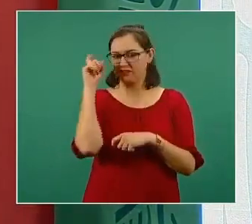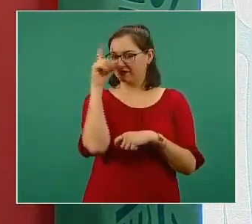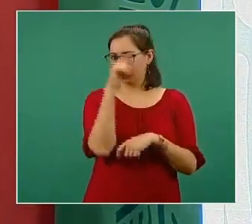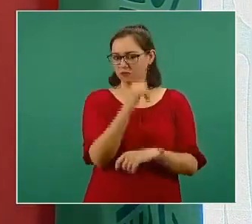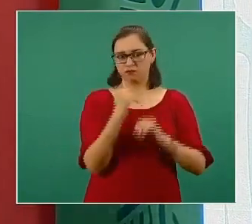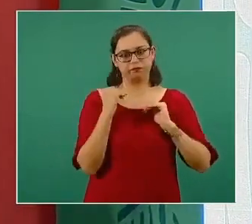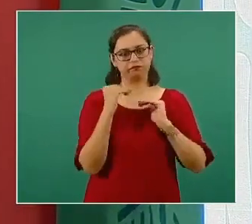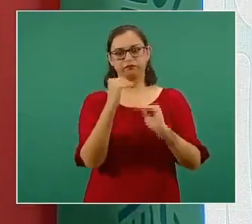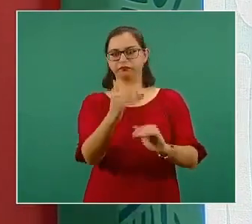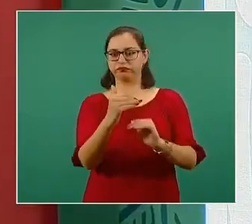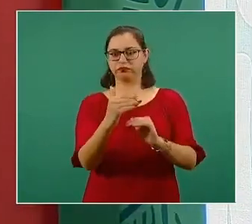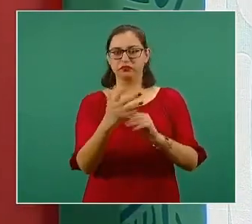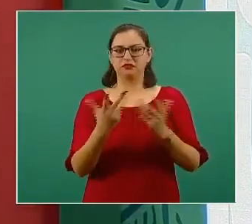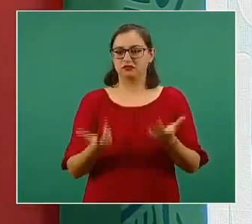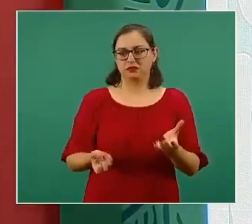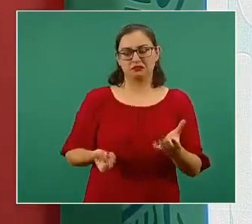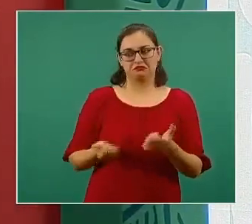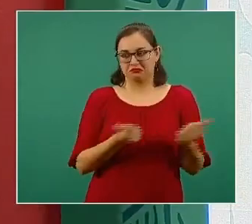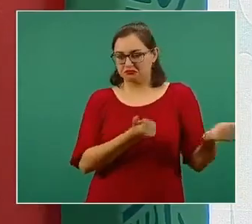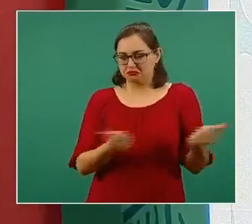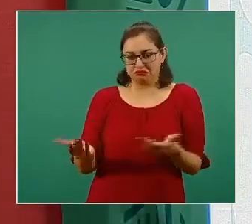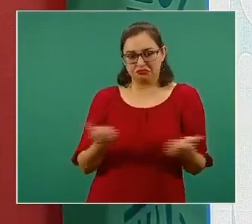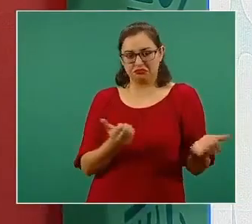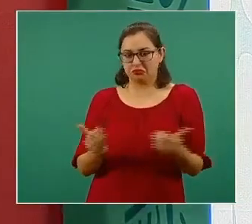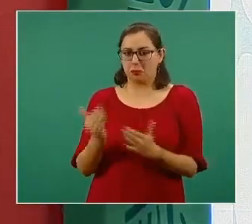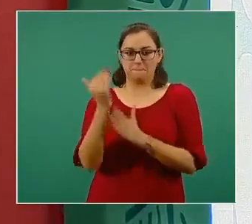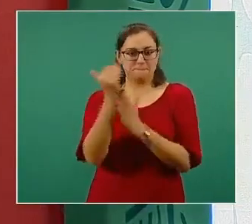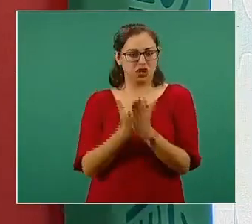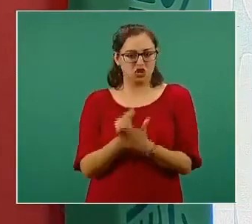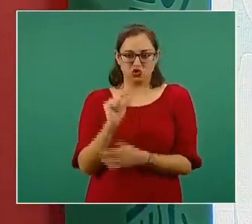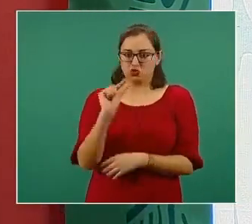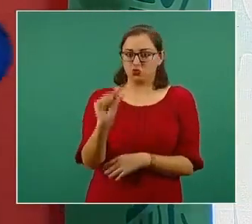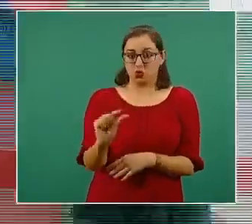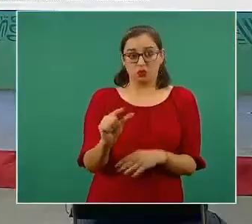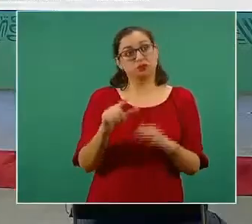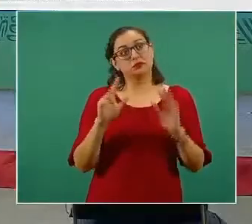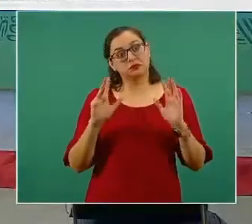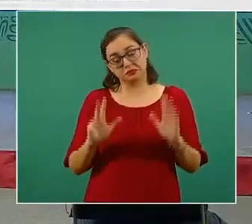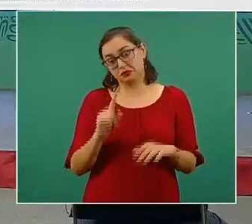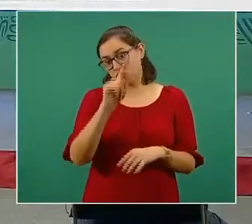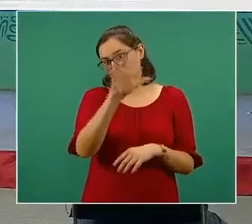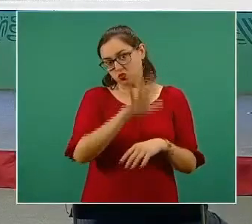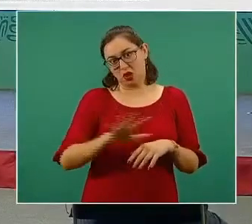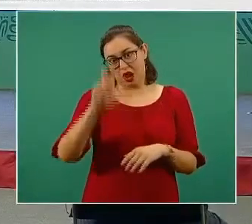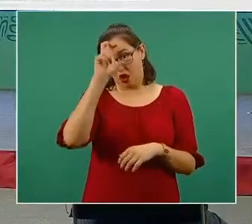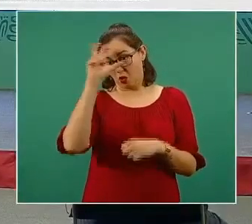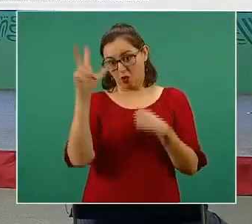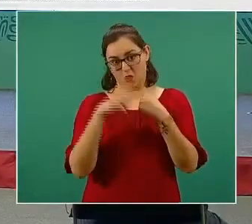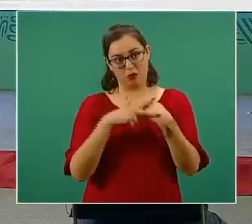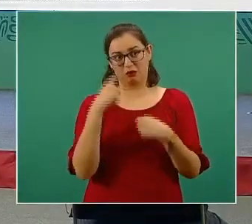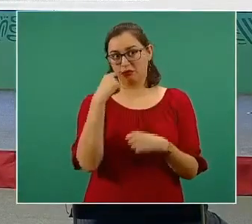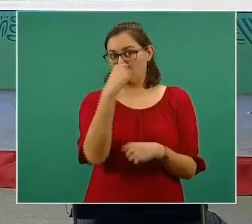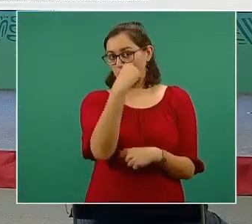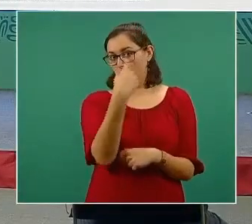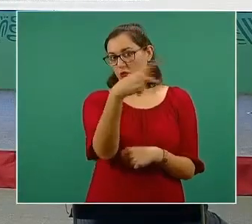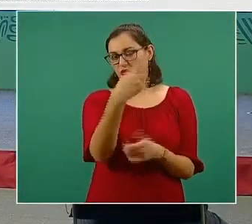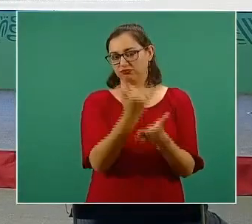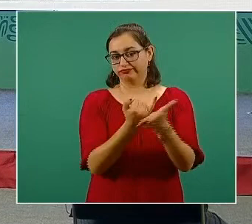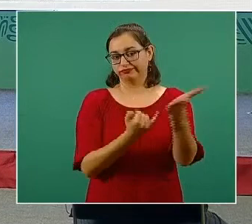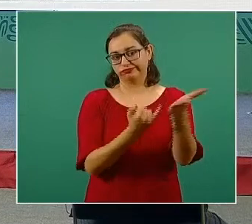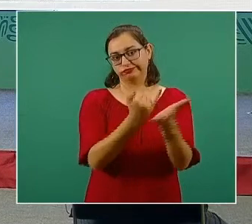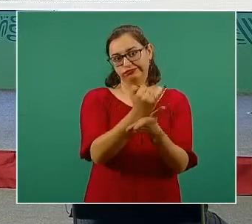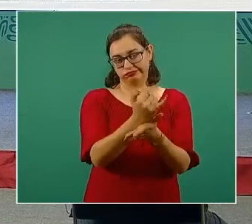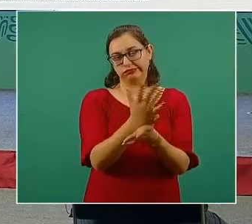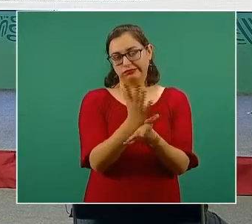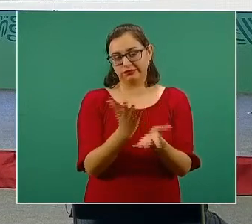eficientes en el caso de lo que salía de la Unión Europea, por disposiciones de esa región geográfica y